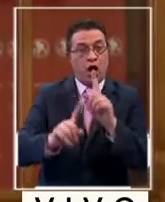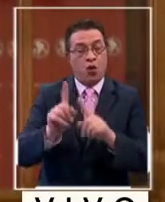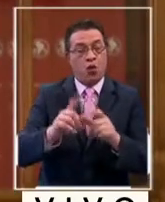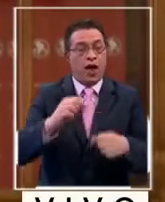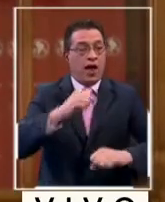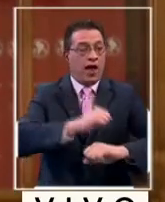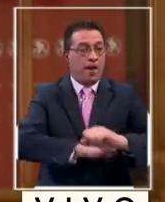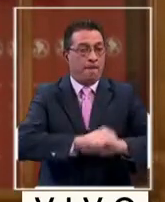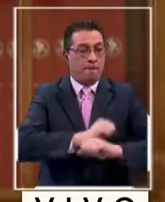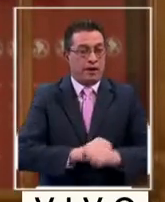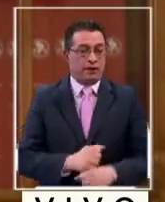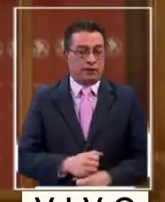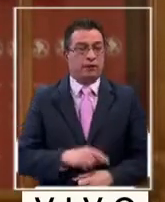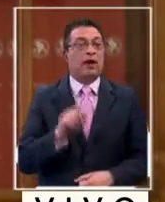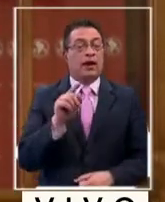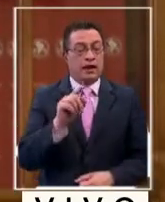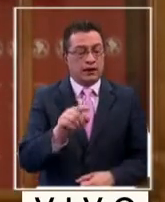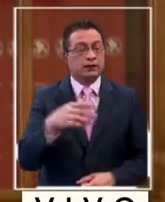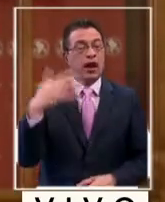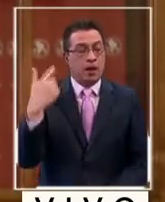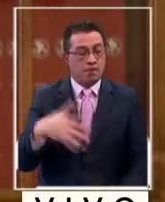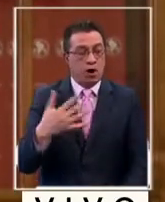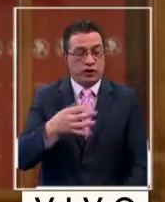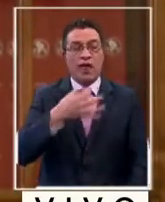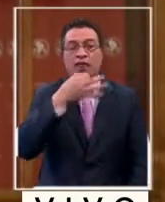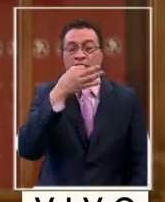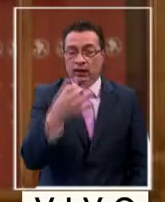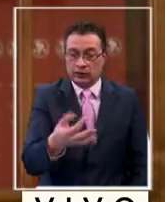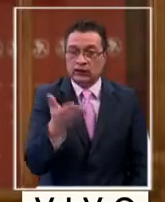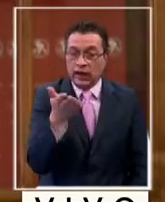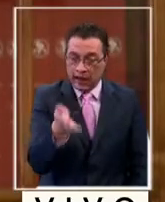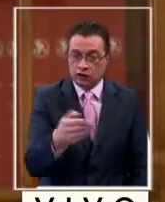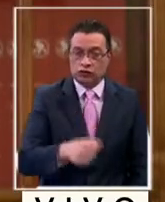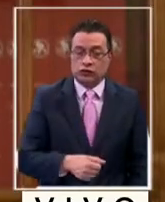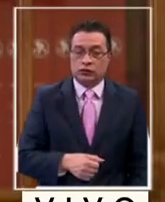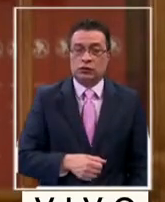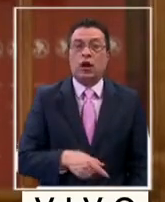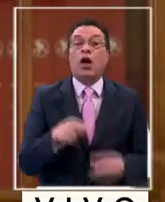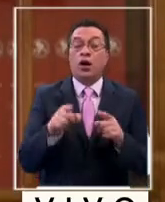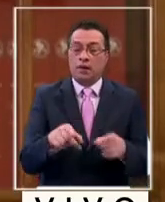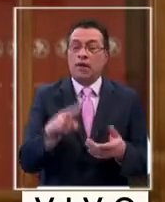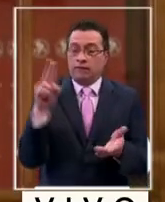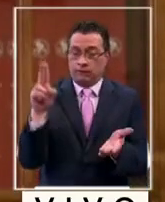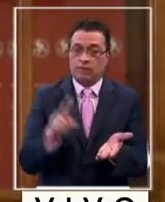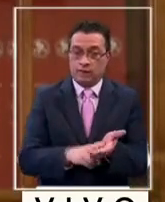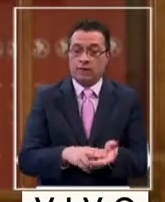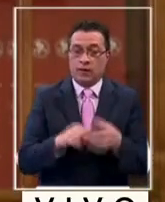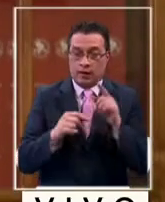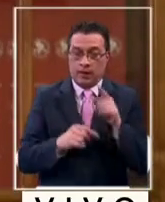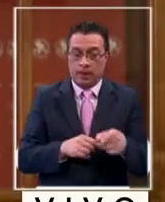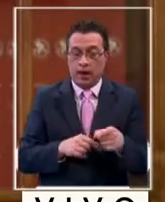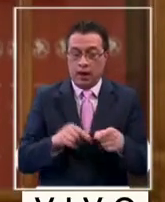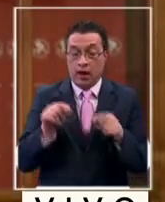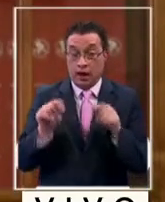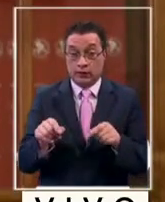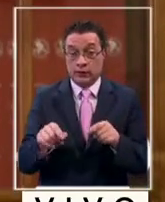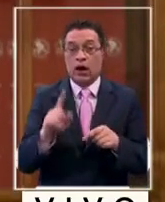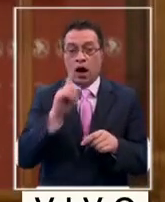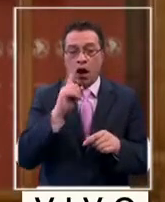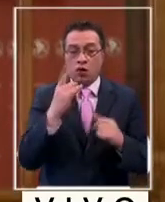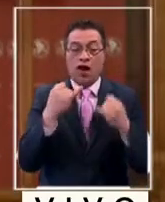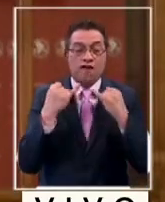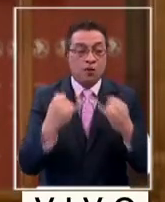¿ya? Yo creo que es importante recalcar eso hacia la opinión pública. Y yo creo que efectivamente acá lo que existe es